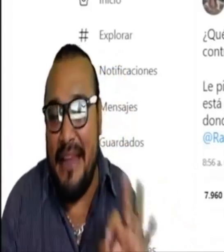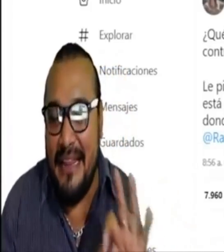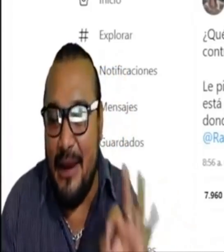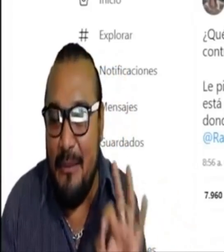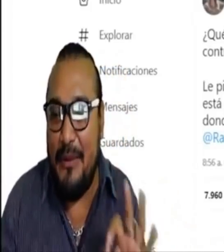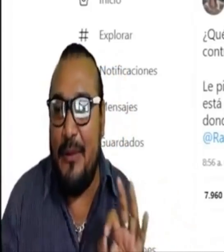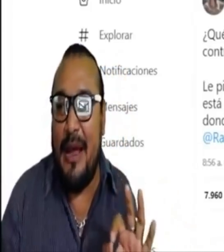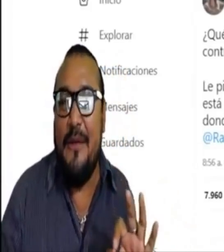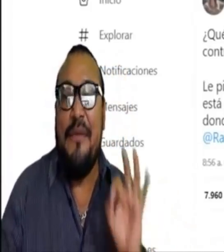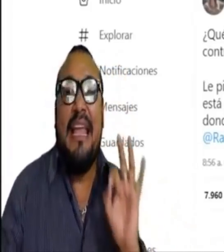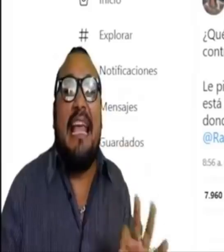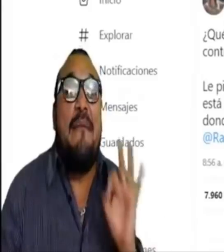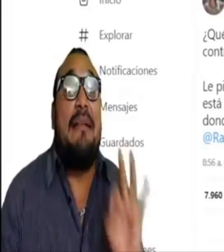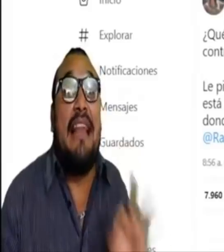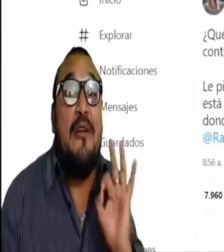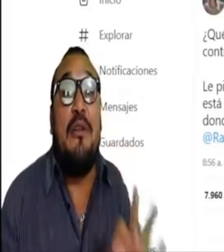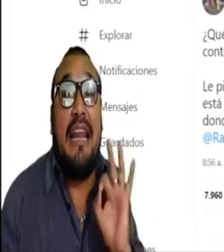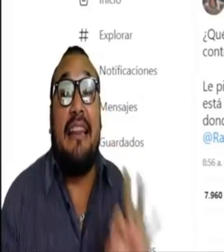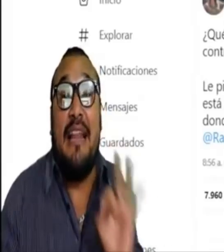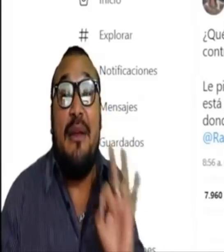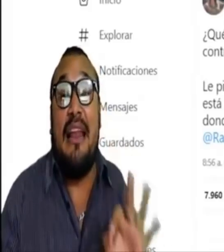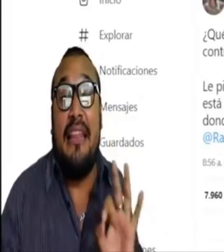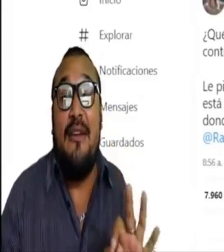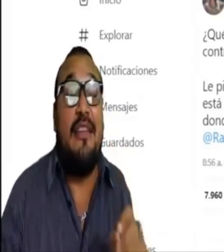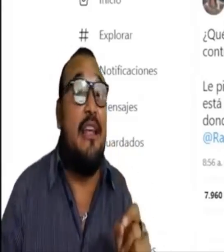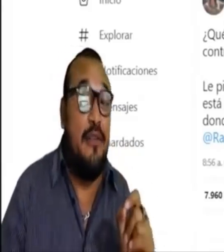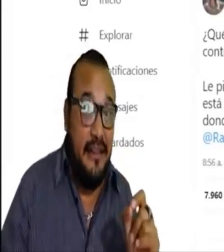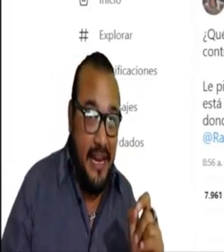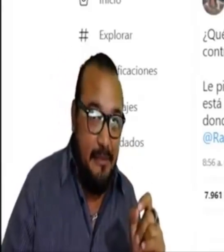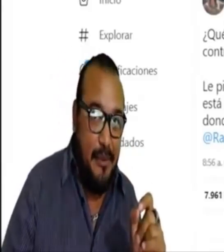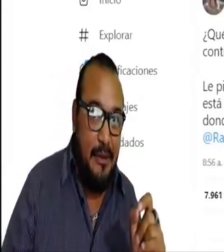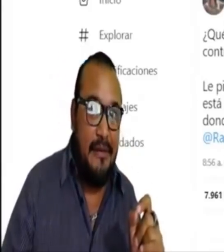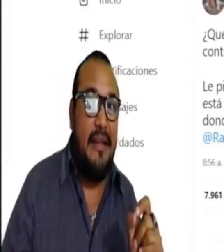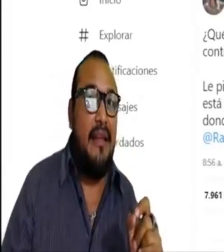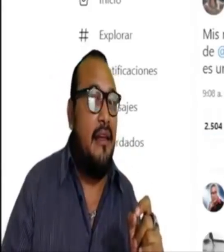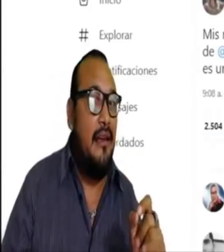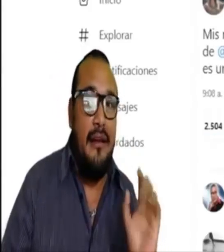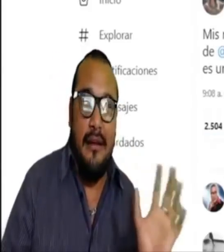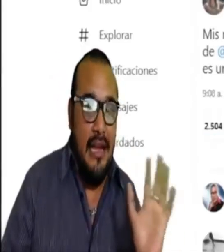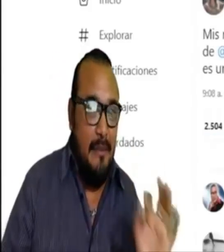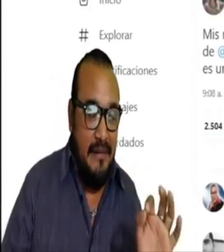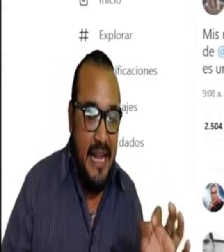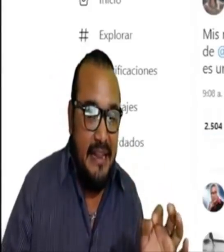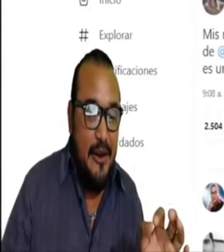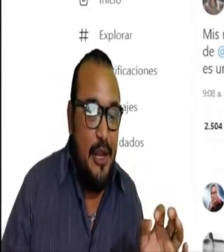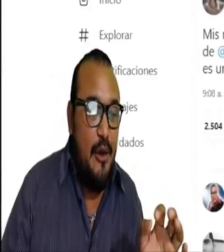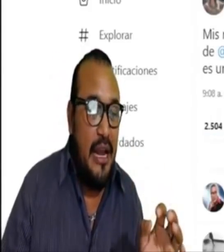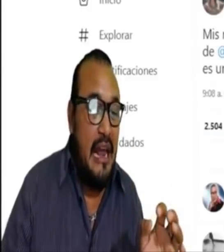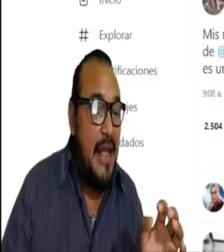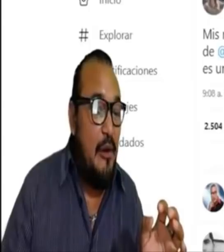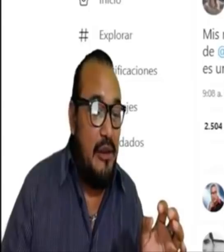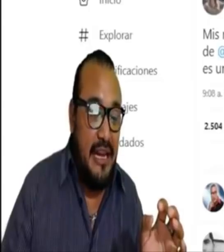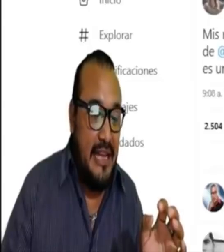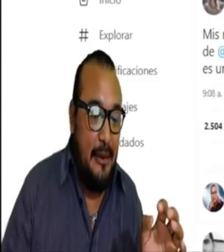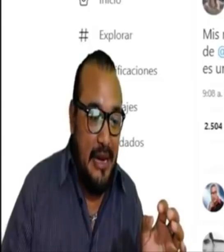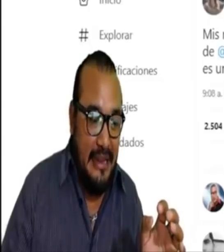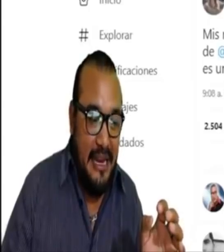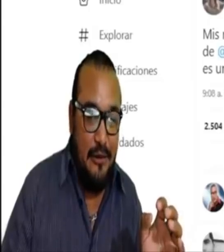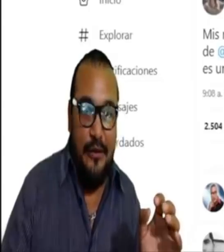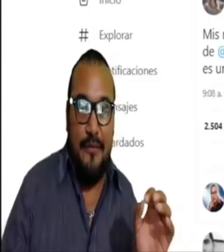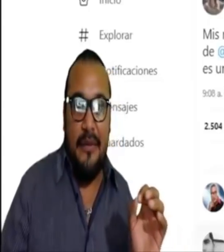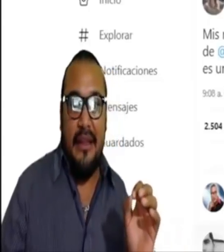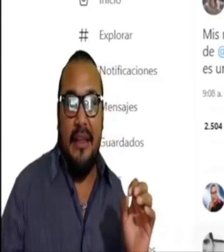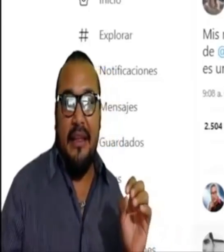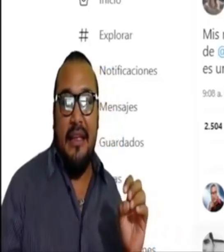dice el presidente lópez obrador que me están contratando en latinos y que usted tiene pruebas el presidente lo dijo que le habían contratado en